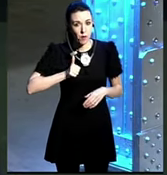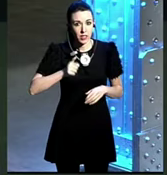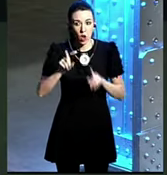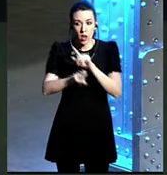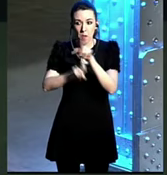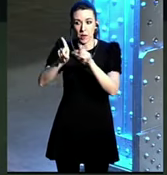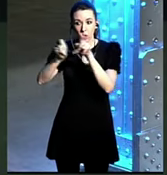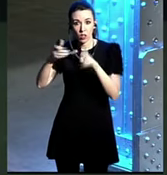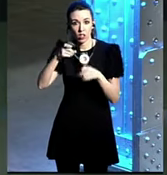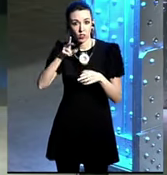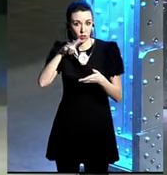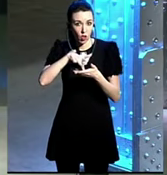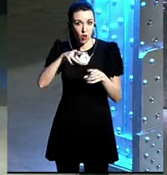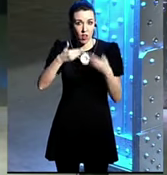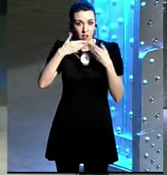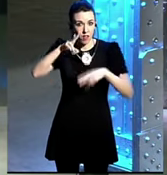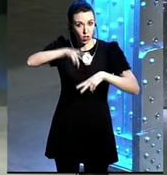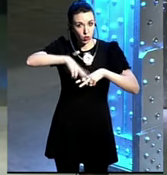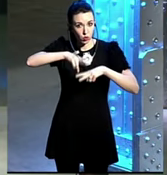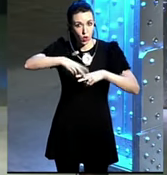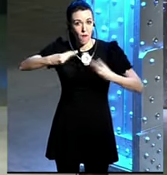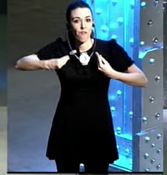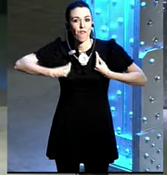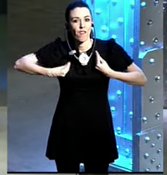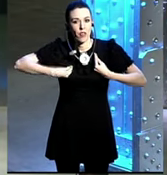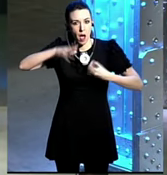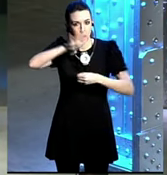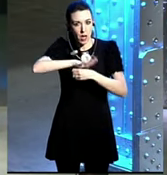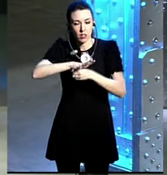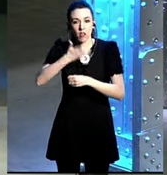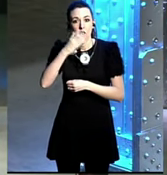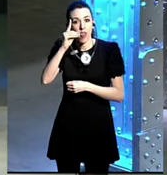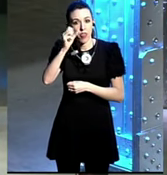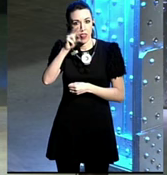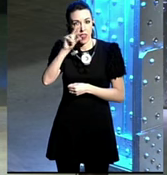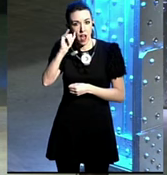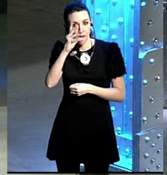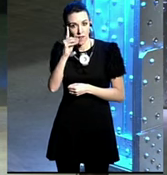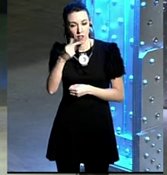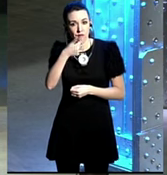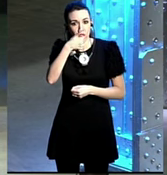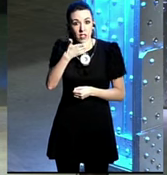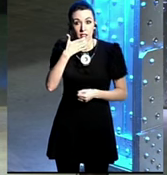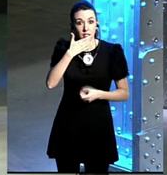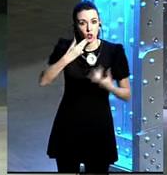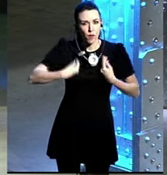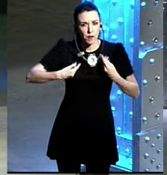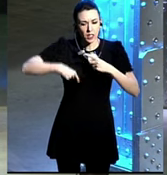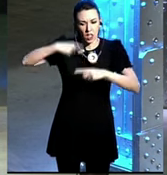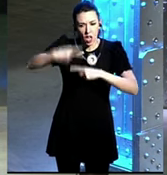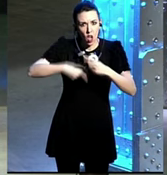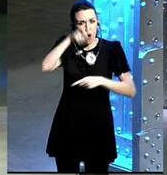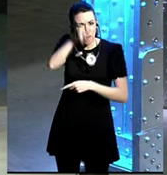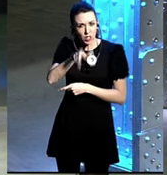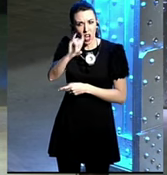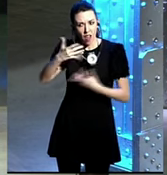Preguntas que nos están entrando a través del hashtag Vida Martes. Por ejemplo, David dice, si vivieses día tras día con alguien que